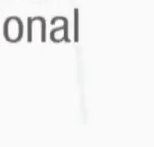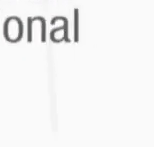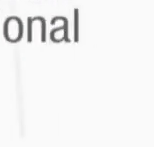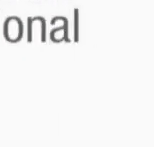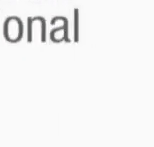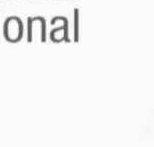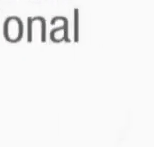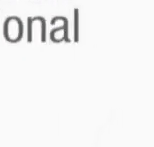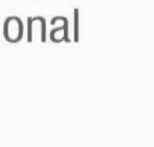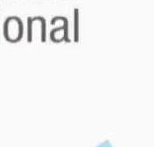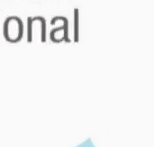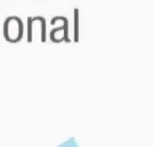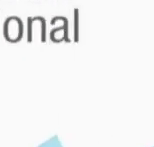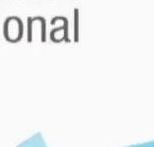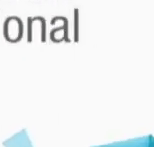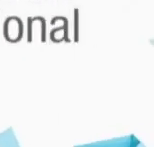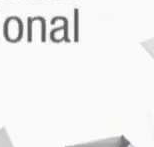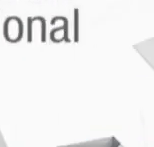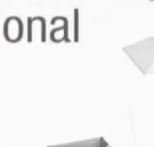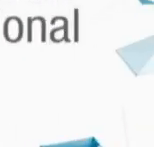Inicio de espacio promocional.